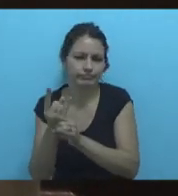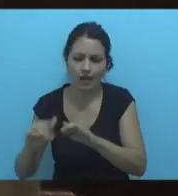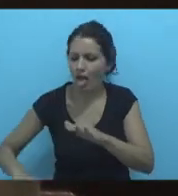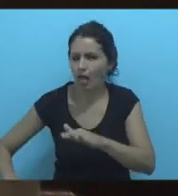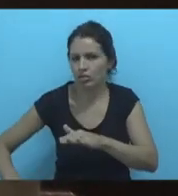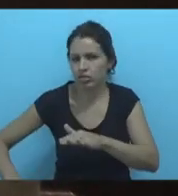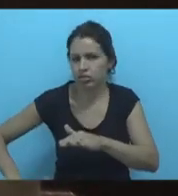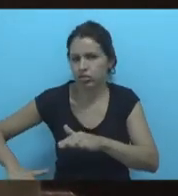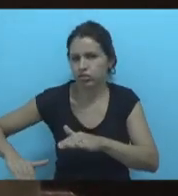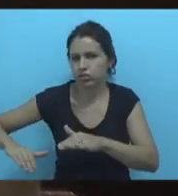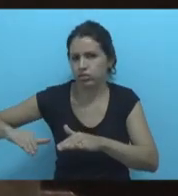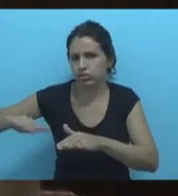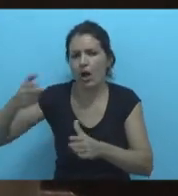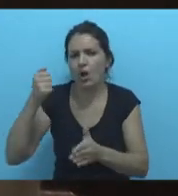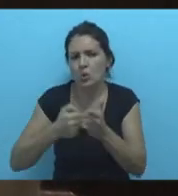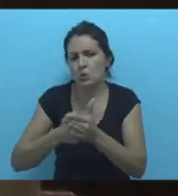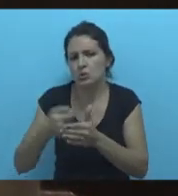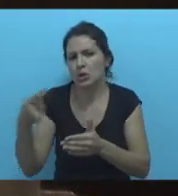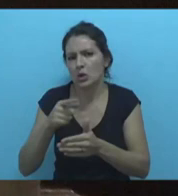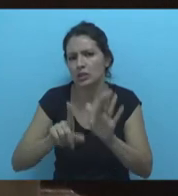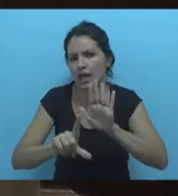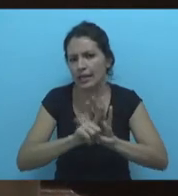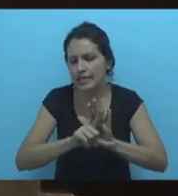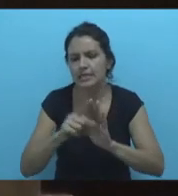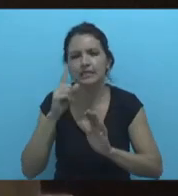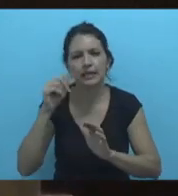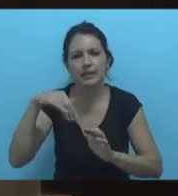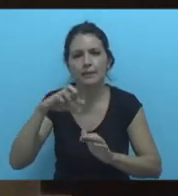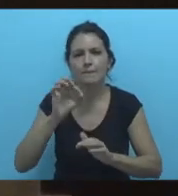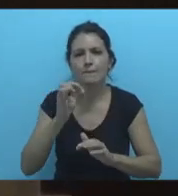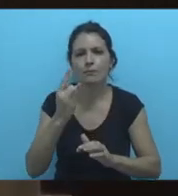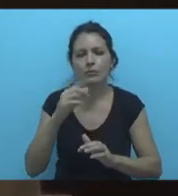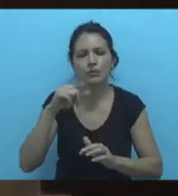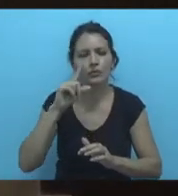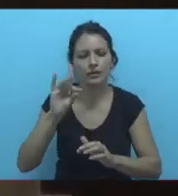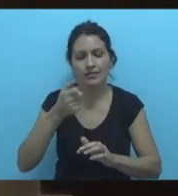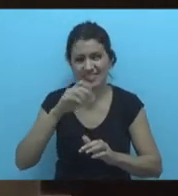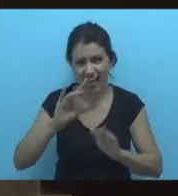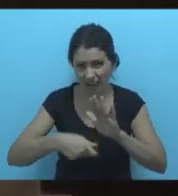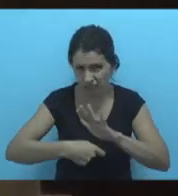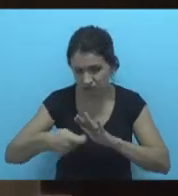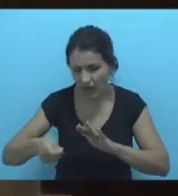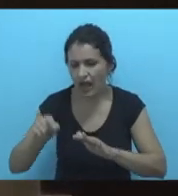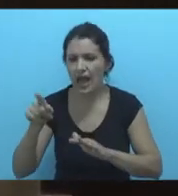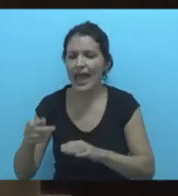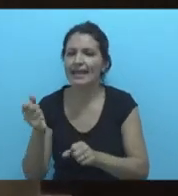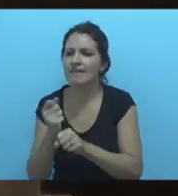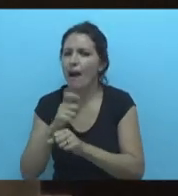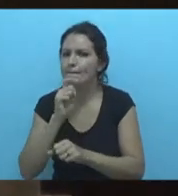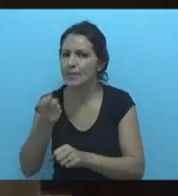niño toda la lucha contra las leyes de impunidad y el juzgamiento de los delitos de lesa humanidad. Fue periodista,